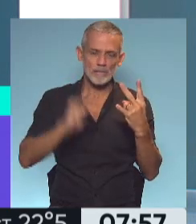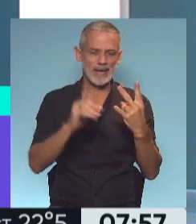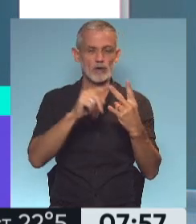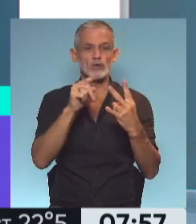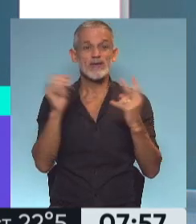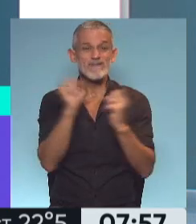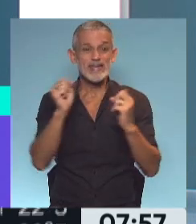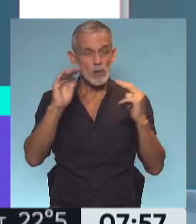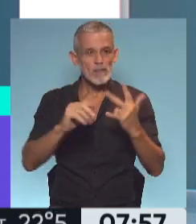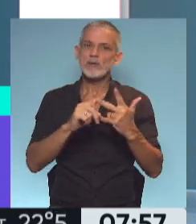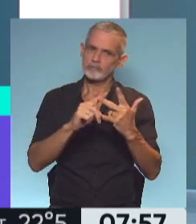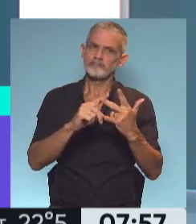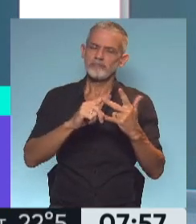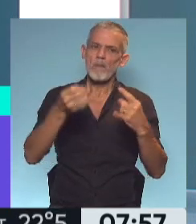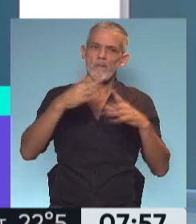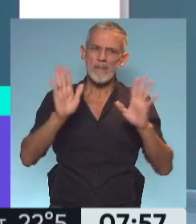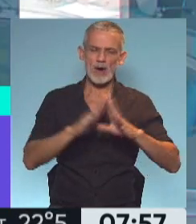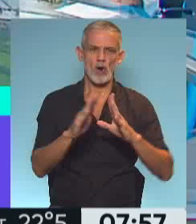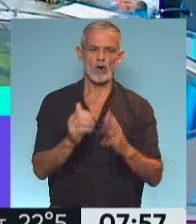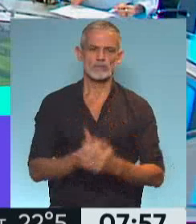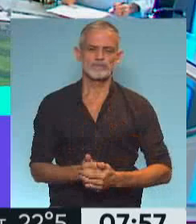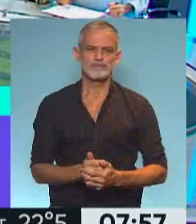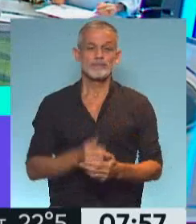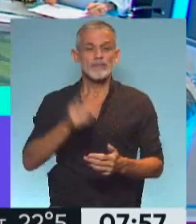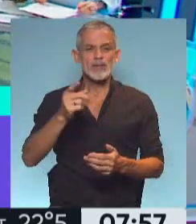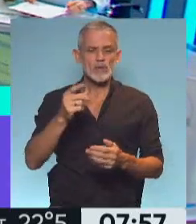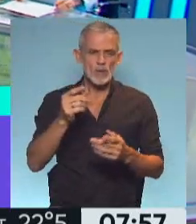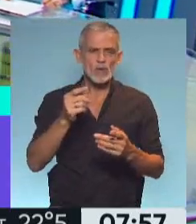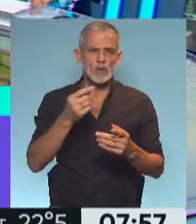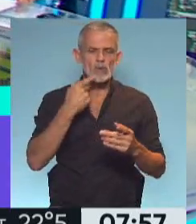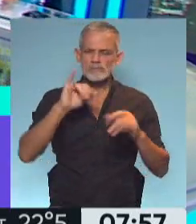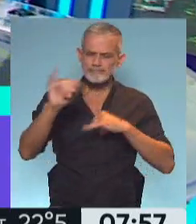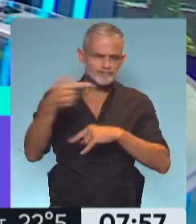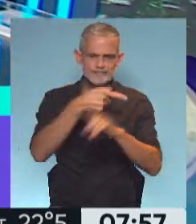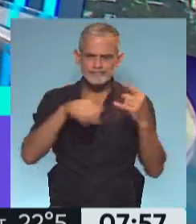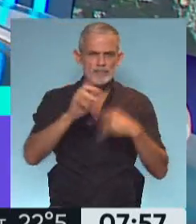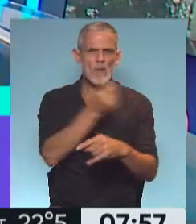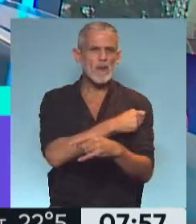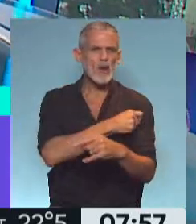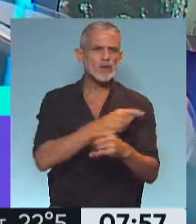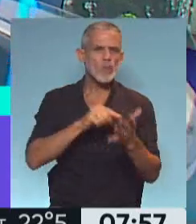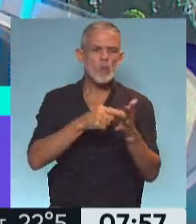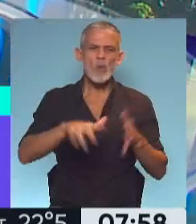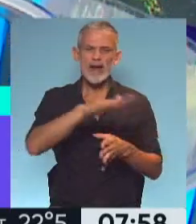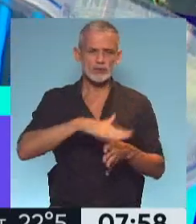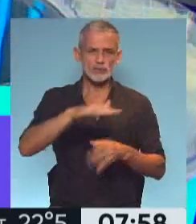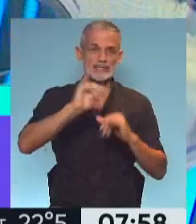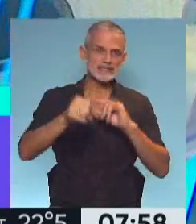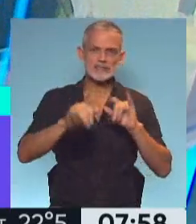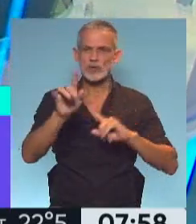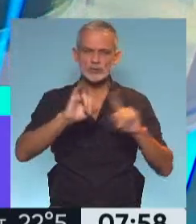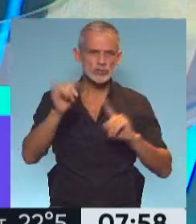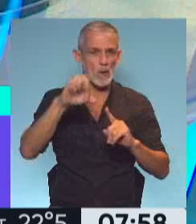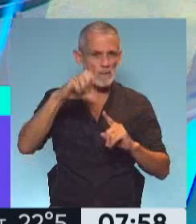la transmisión y, por supuesto, redundar en un beneficio. Hubo muchas idas y vueltas con el tema de la vacunación en la ciudad de Buenos Aires. El PAMI